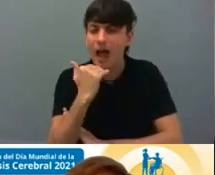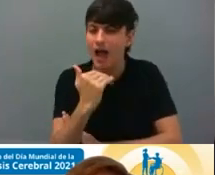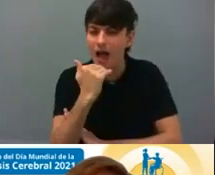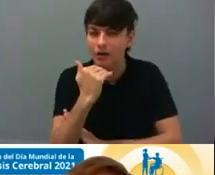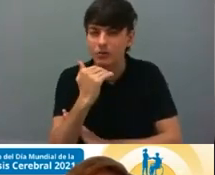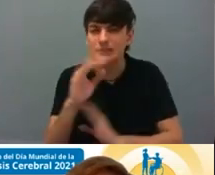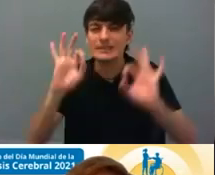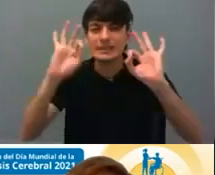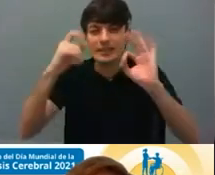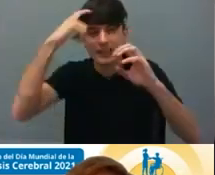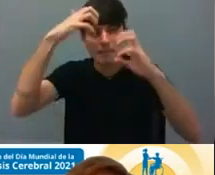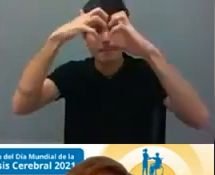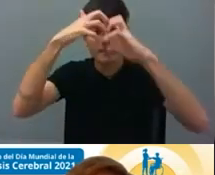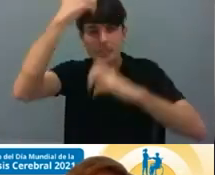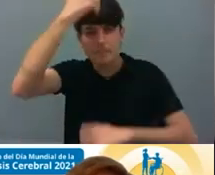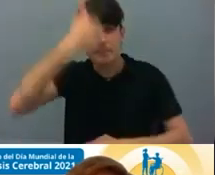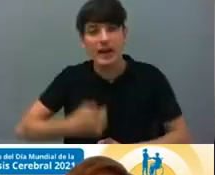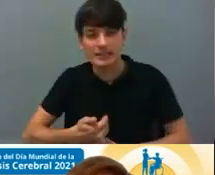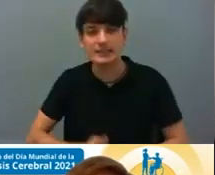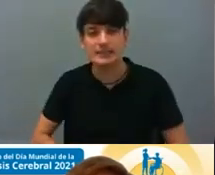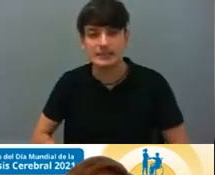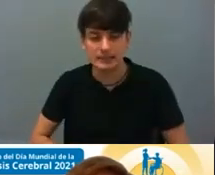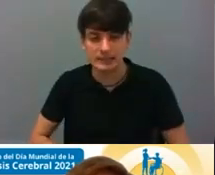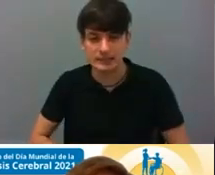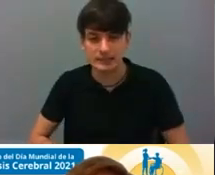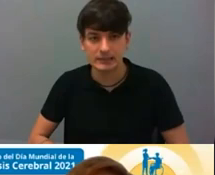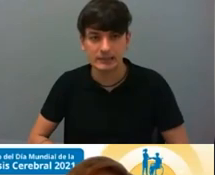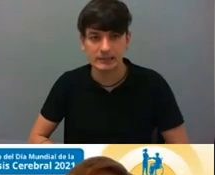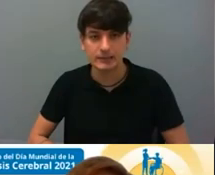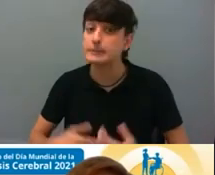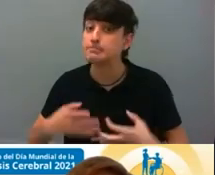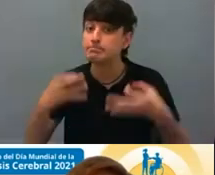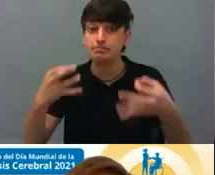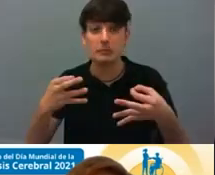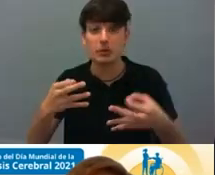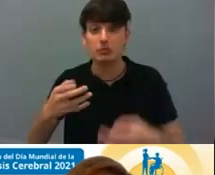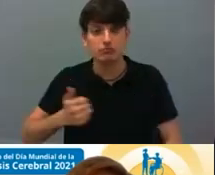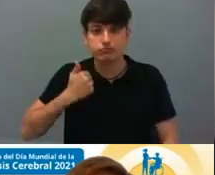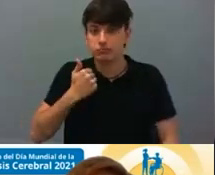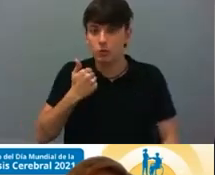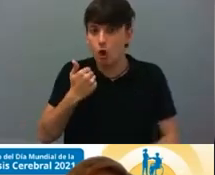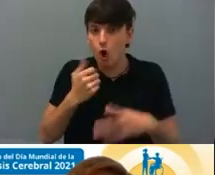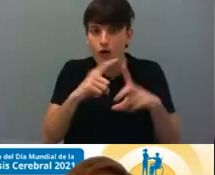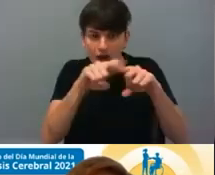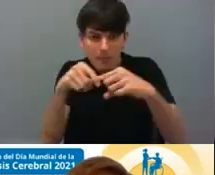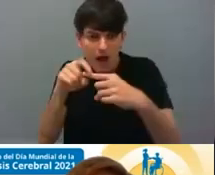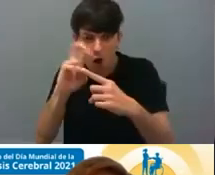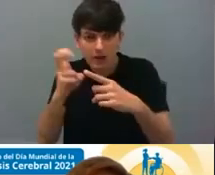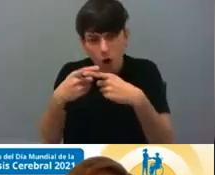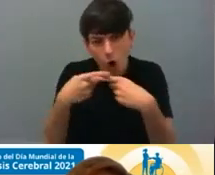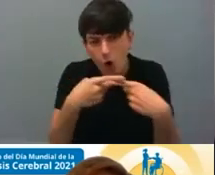parálisis cerebral. Entonces, siempre he tenido la posibilidad de compartir con otras familias,